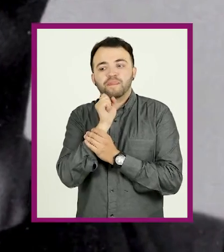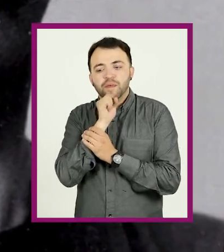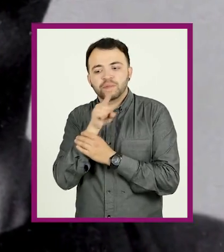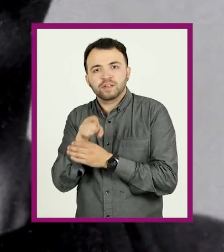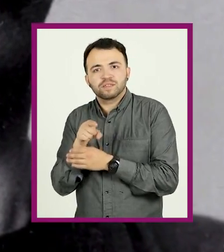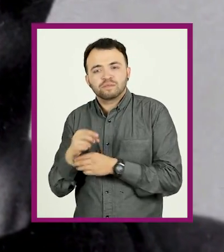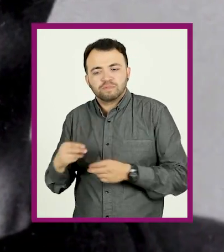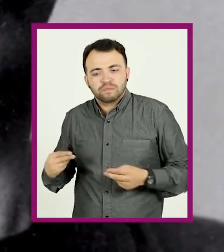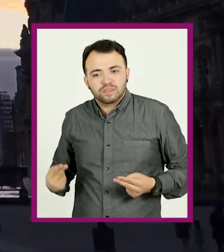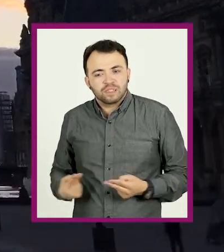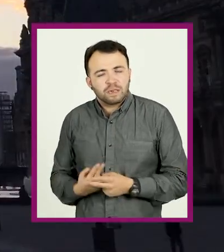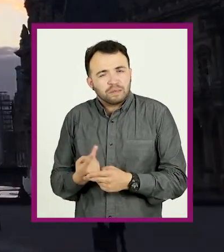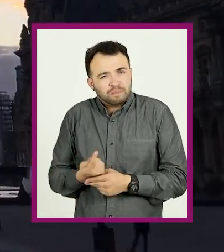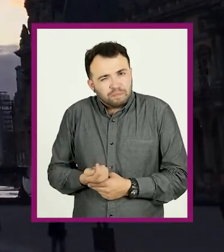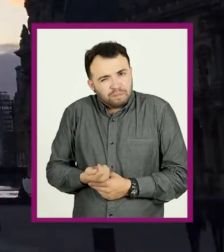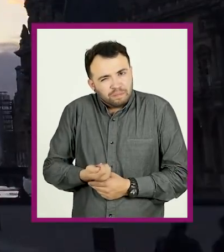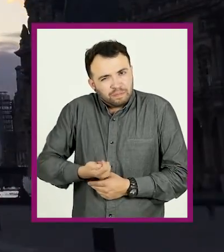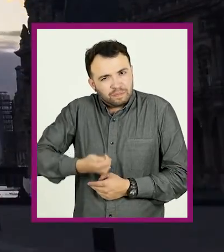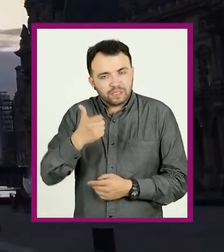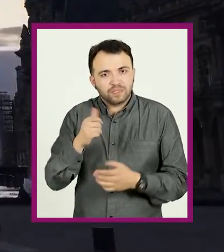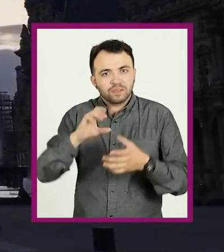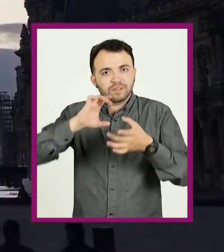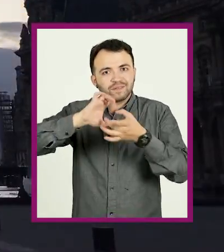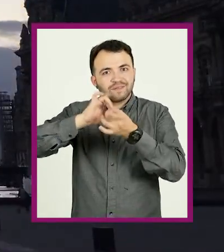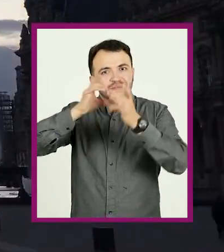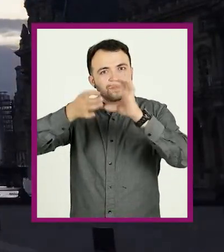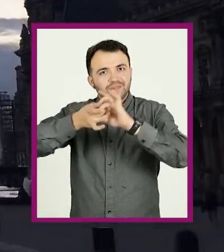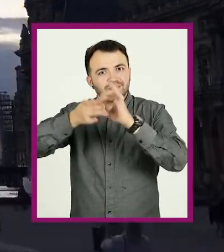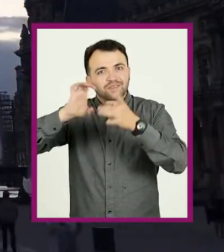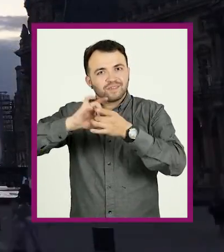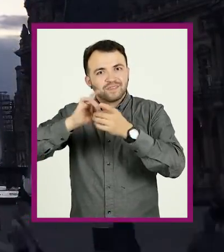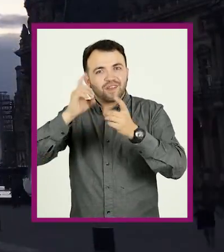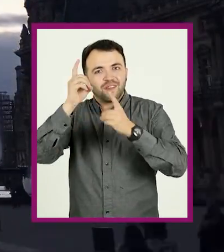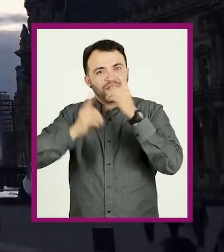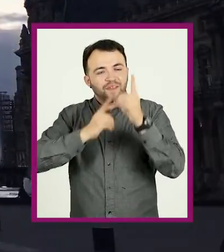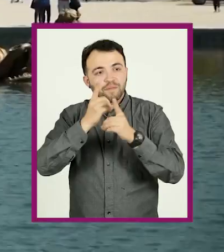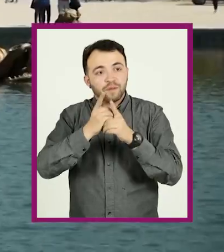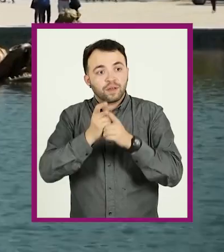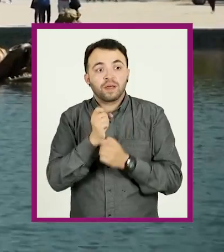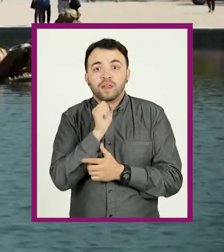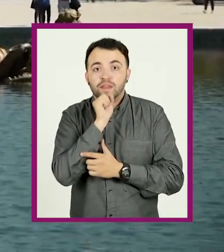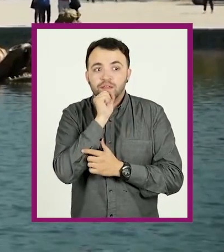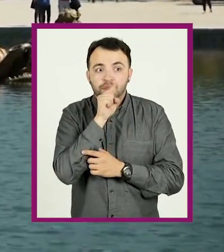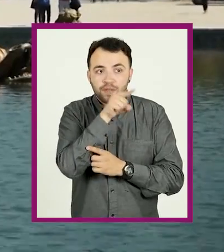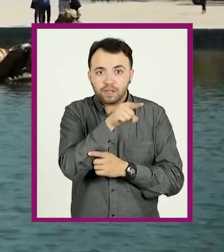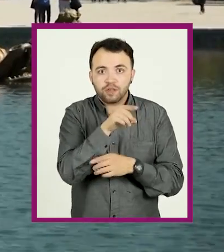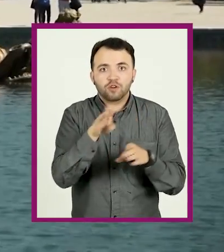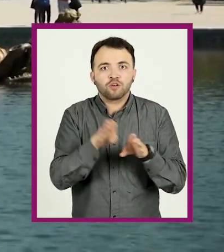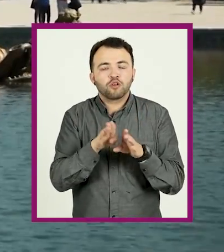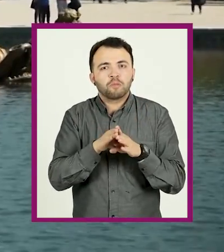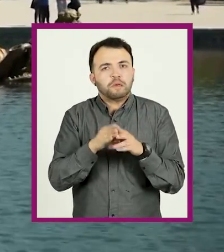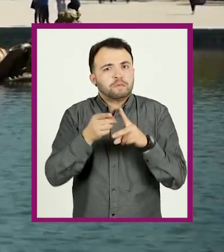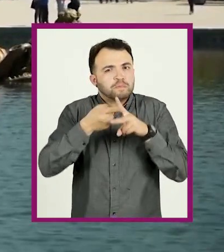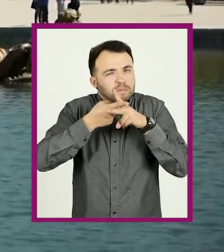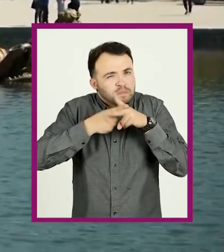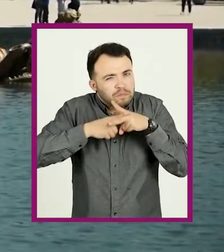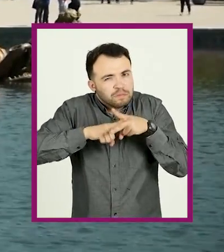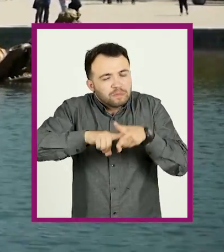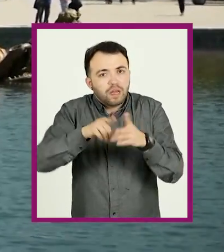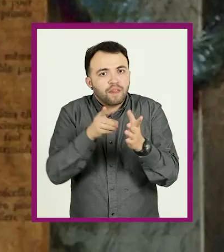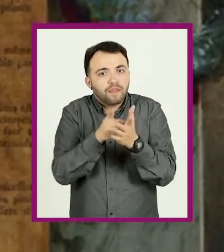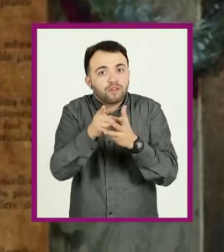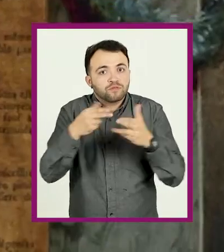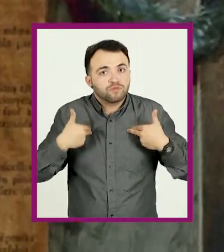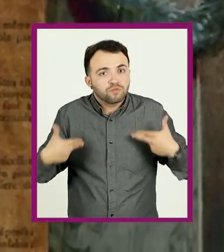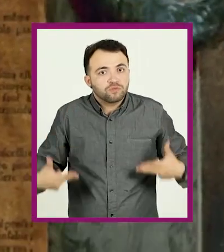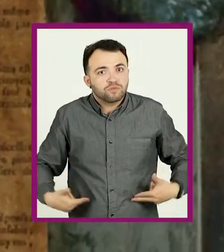Olímpicos modernos, Francia es también la tierra de origen de los derechos humanos. Los valores republicanos que la